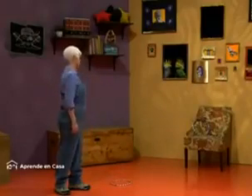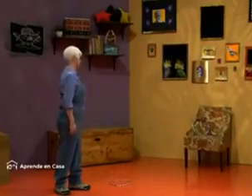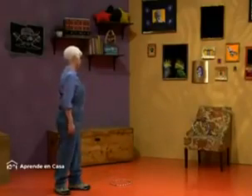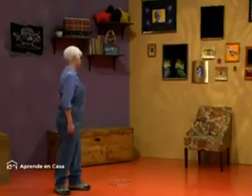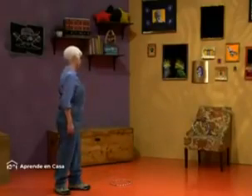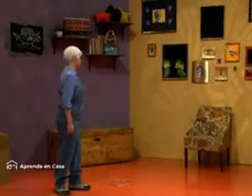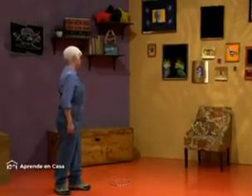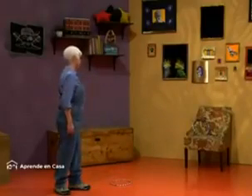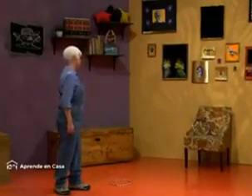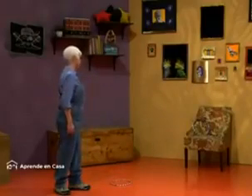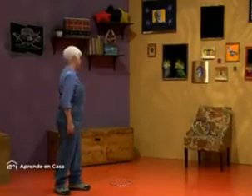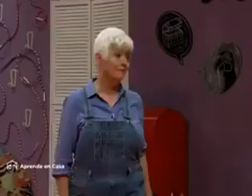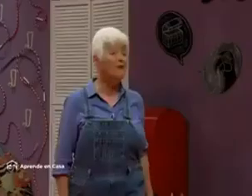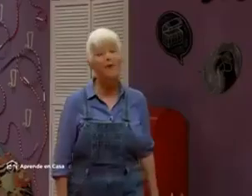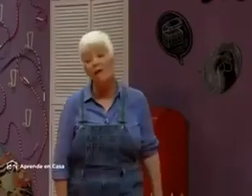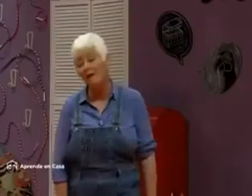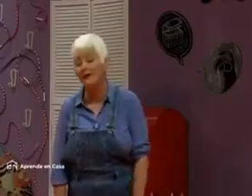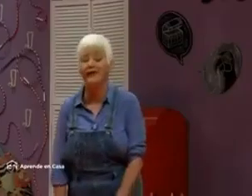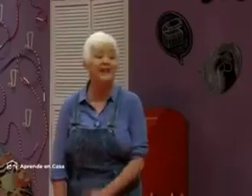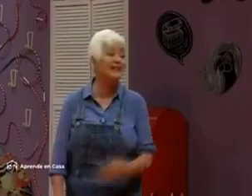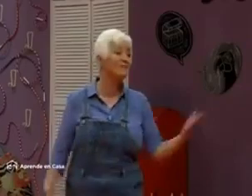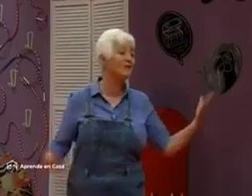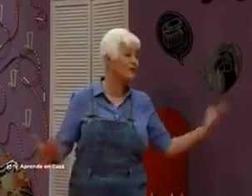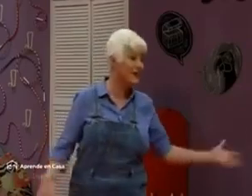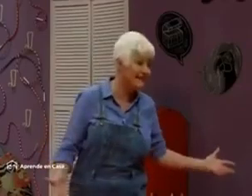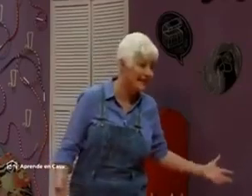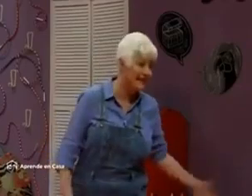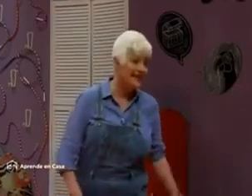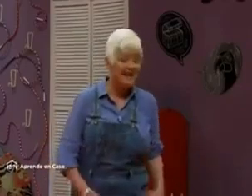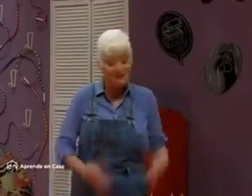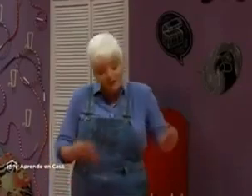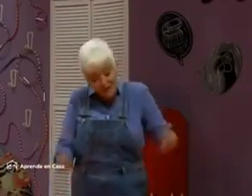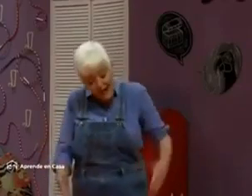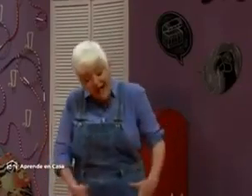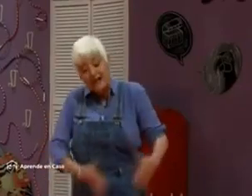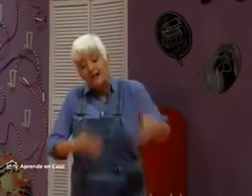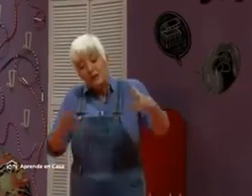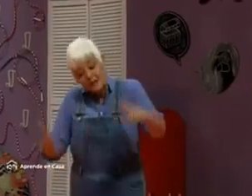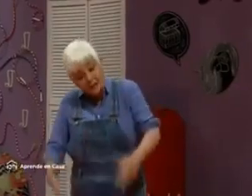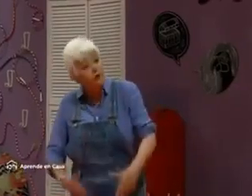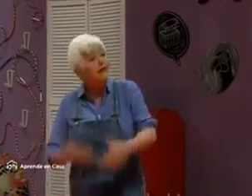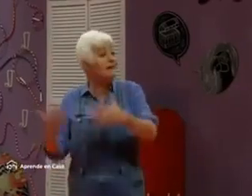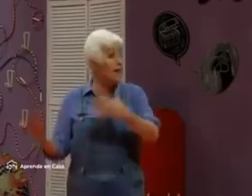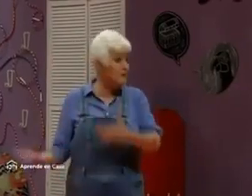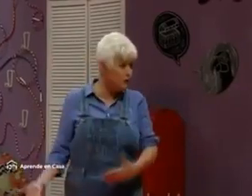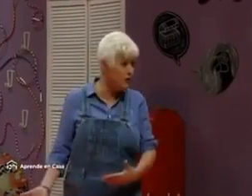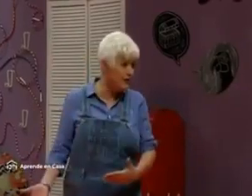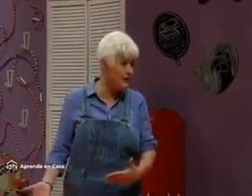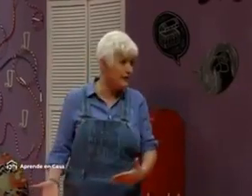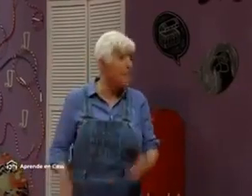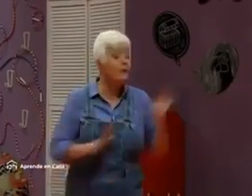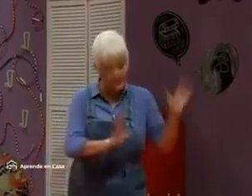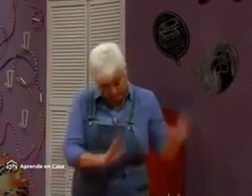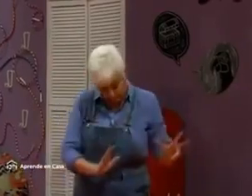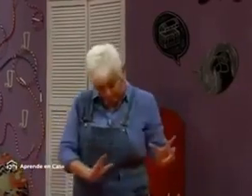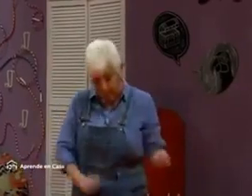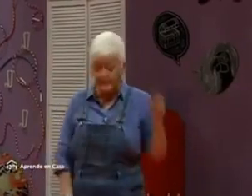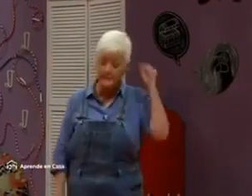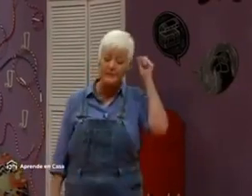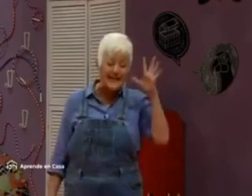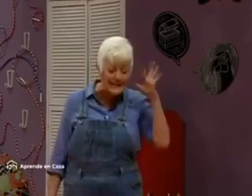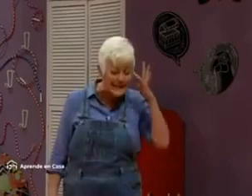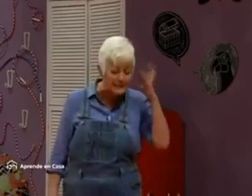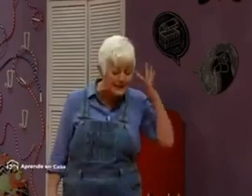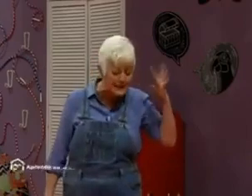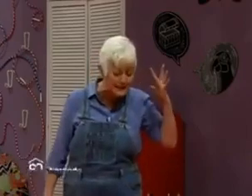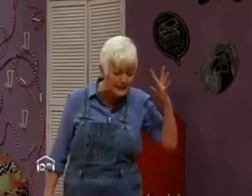emociones. Entonces es emocionante. No es emocionante. Es una cuestión de emociones. Por ejemplo, a